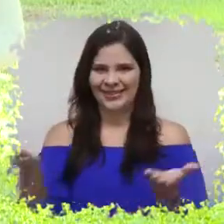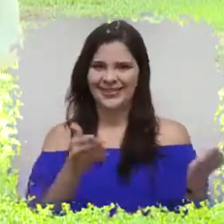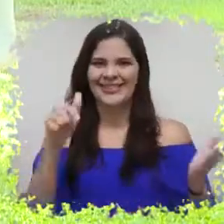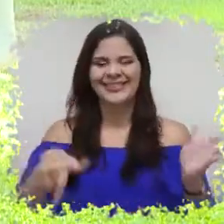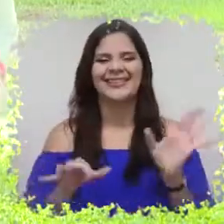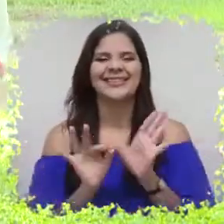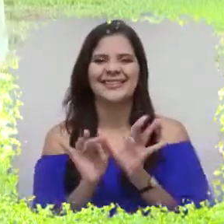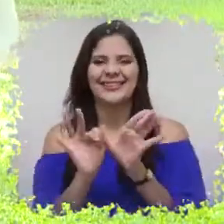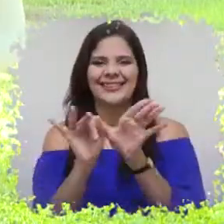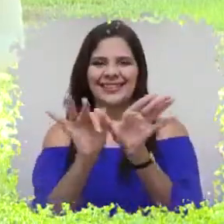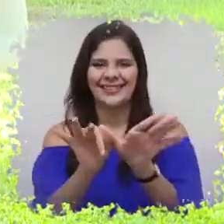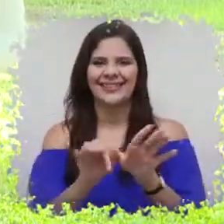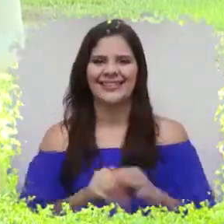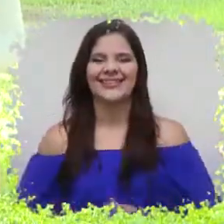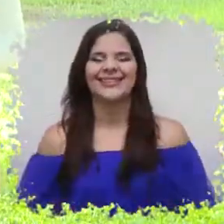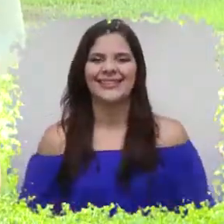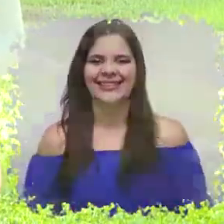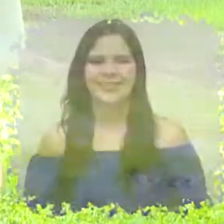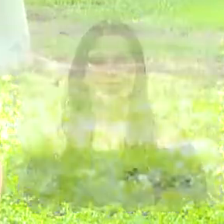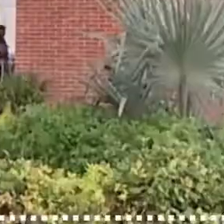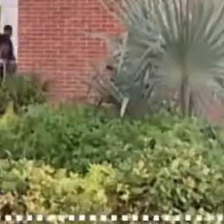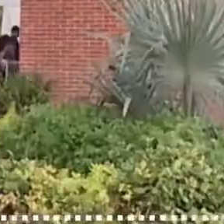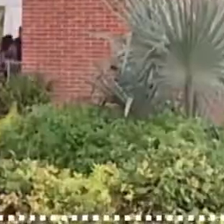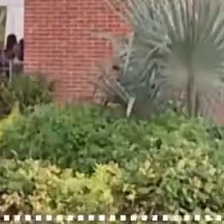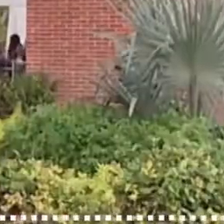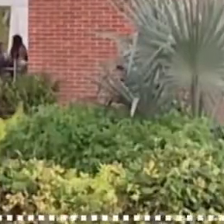Hola amigos, bienvenidos. Esto es El Campus TV.